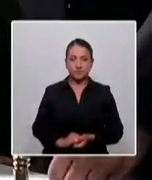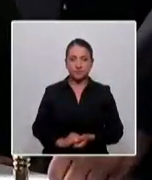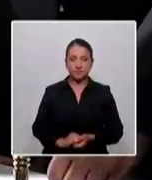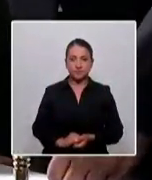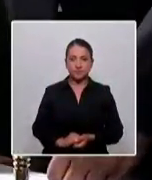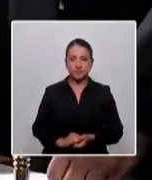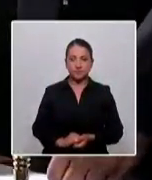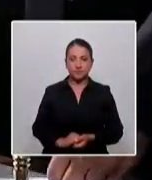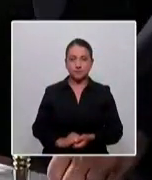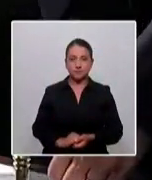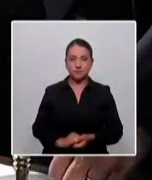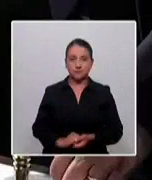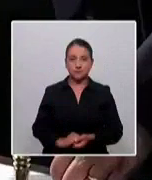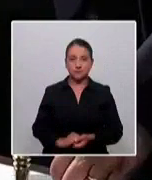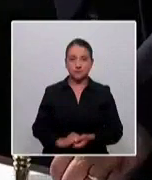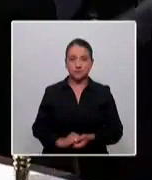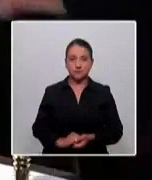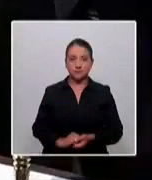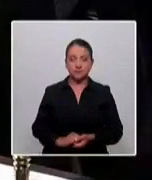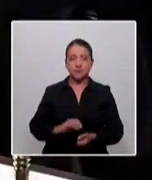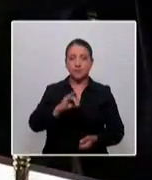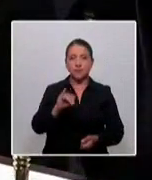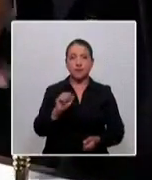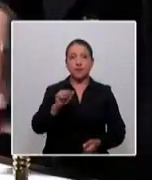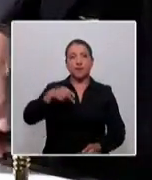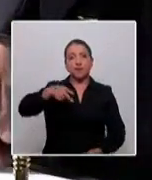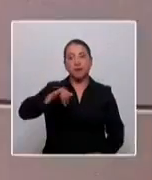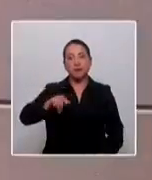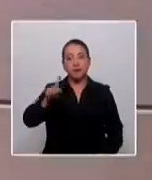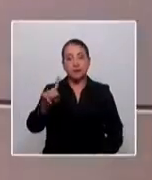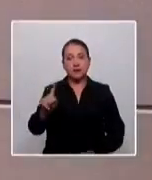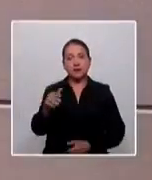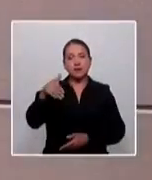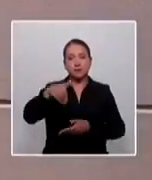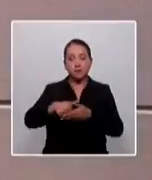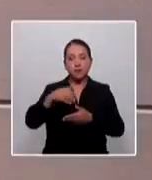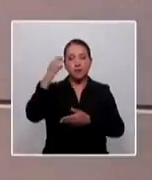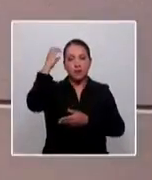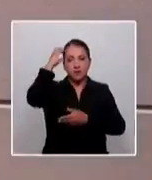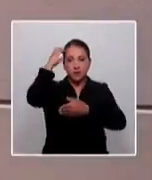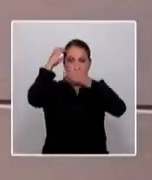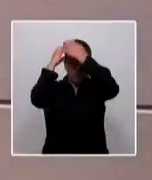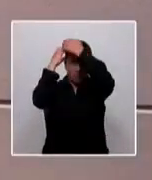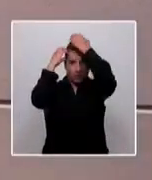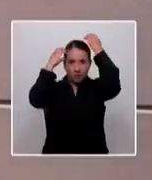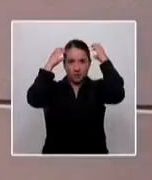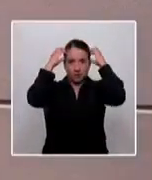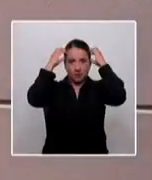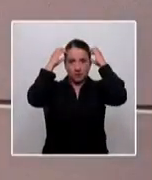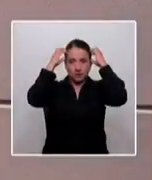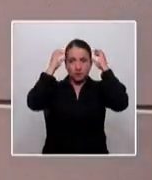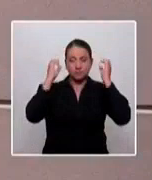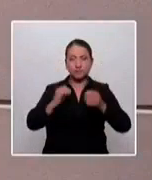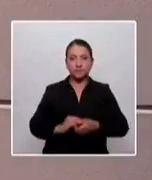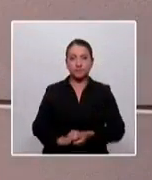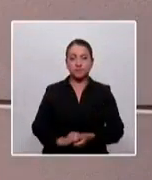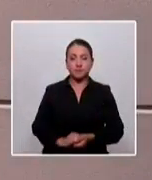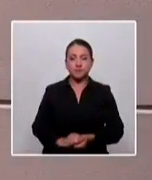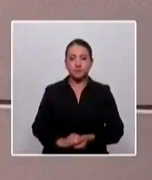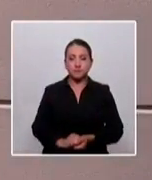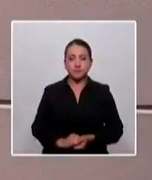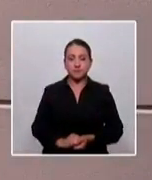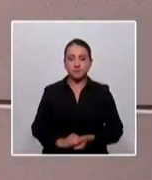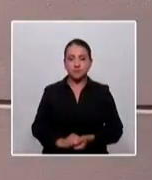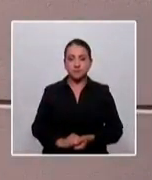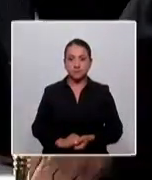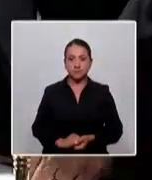que ella estaba involucrada en situaciones que, si bien no la inhabilitan para ser convencional, constituyente,